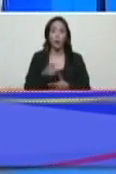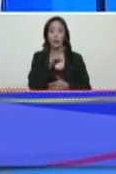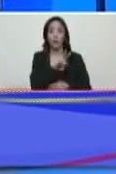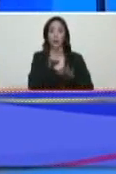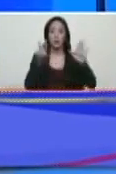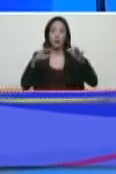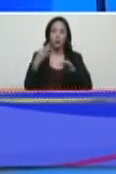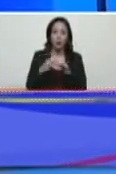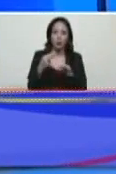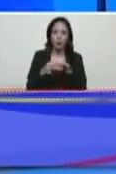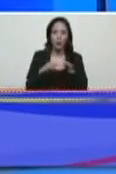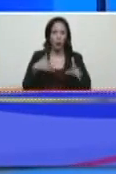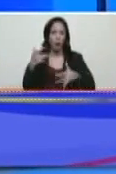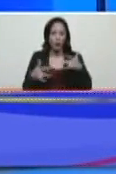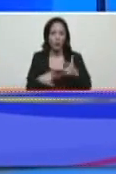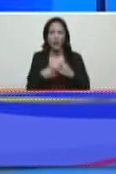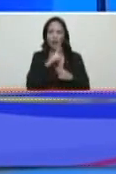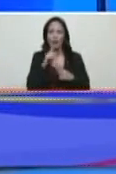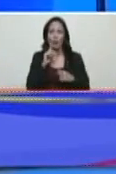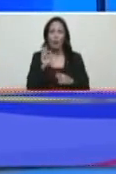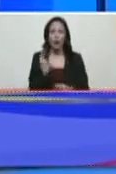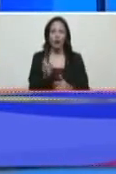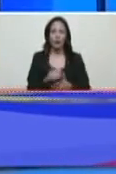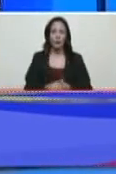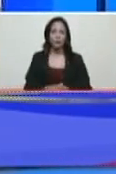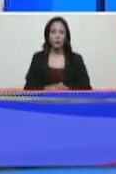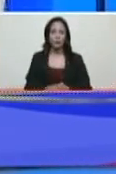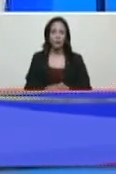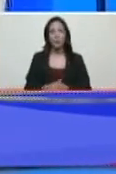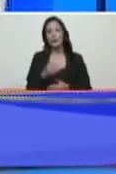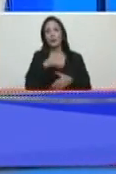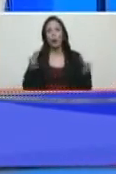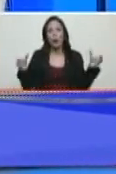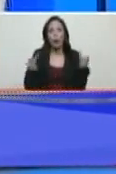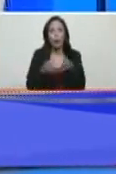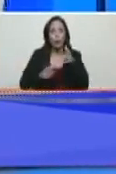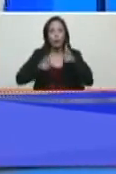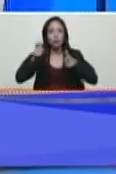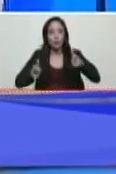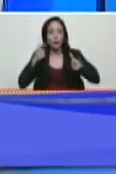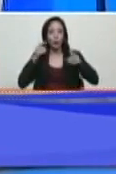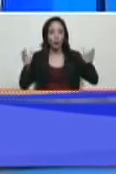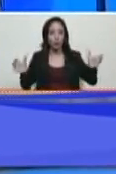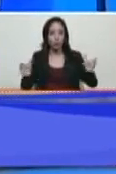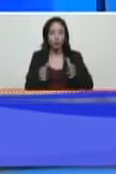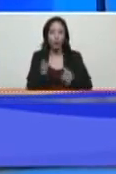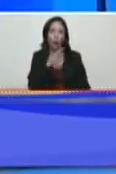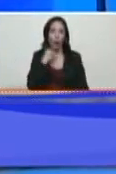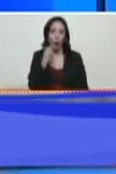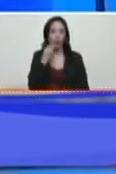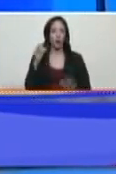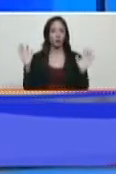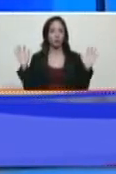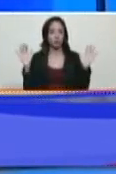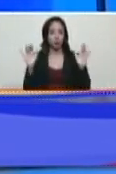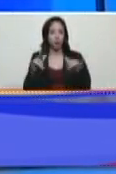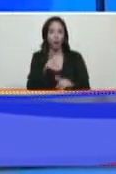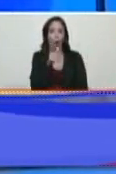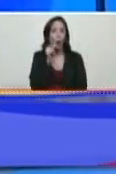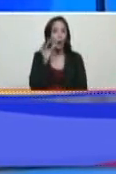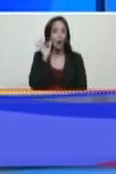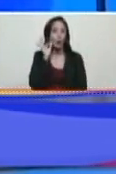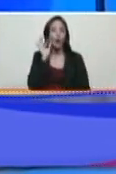de septiembre. ¿Qué es eso? Son un conjunto de mentes brillantes, así lo llamo yo, de muchachos, juventud, hombres y mujeres